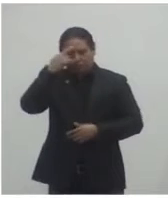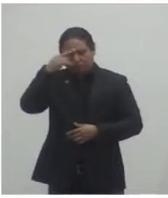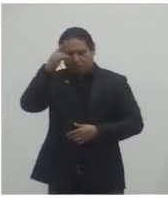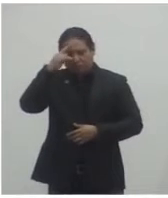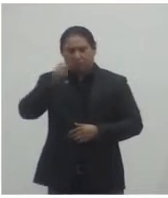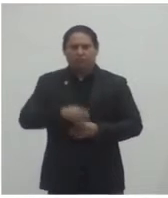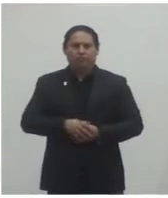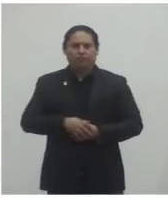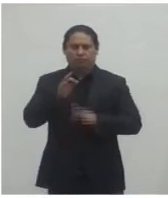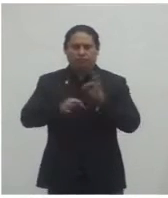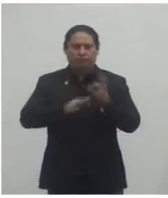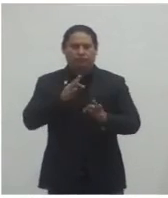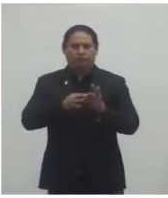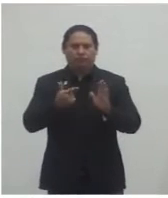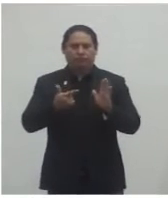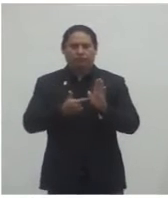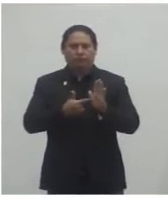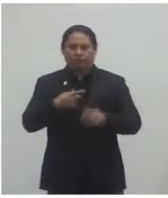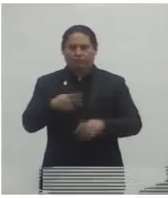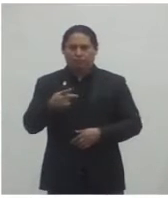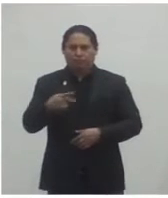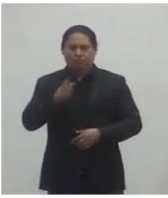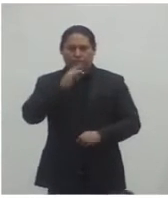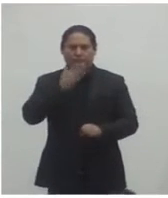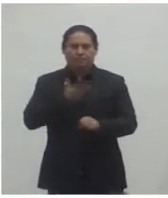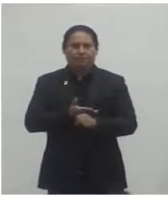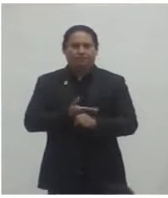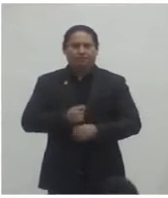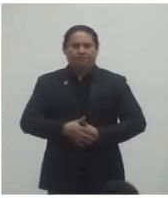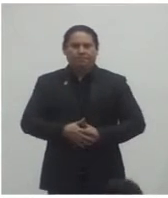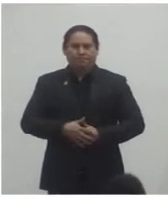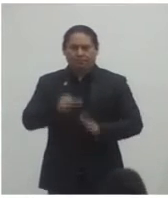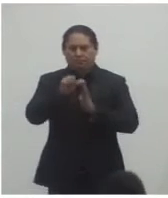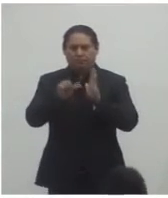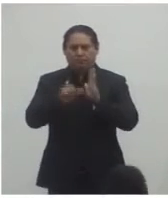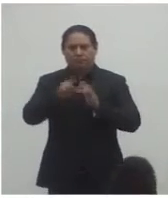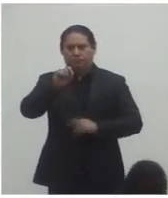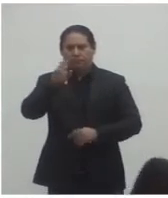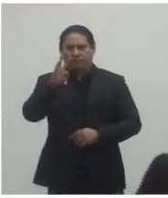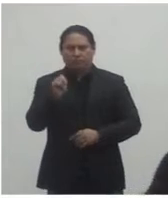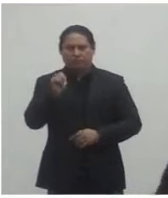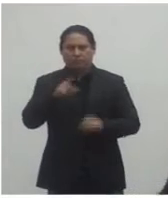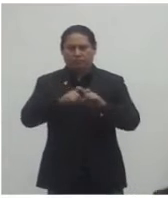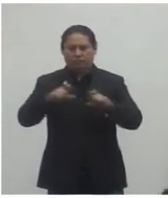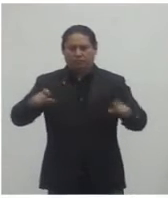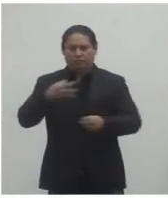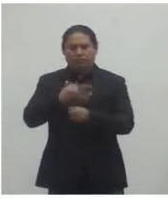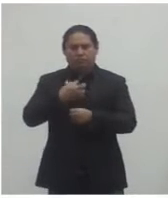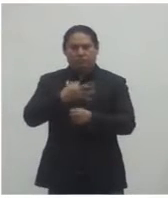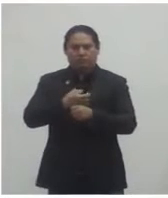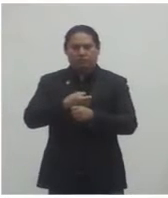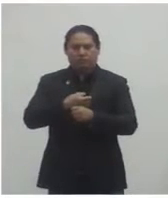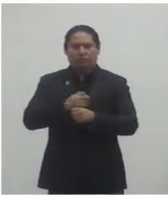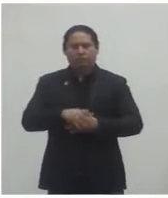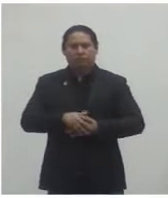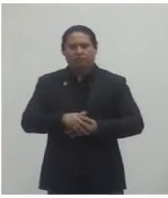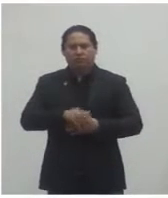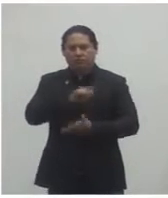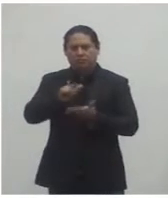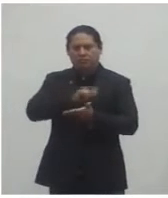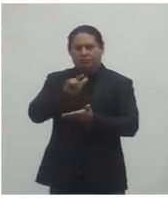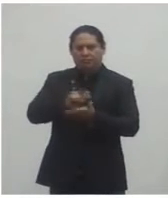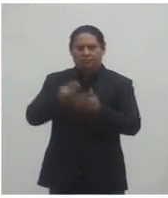de conformidad con las atribuciones que me confiere el artículo 29, fracción tercera de la